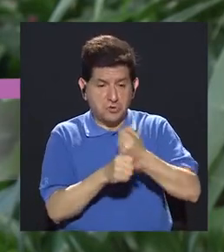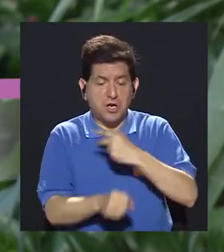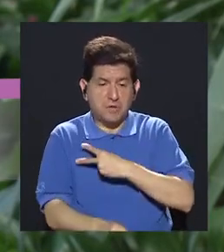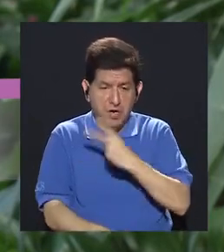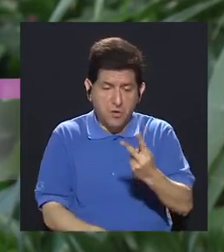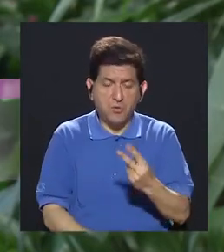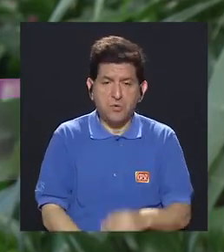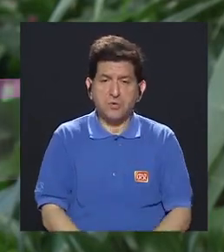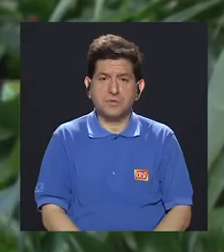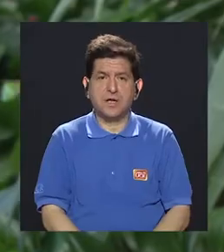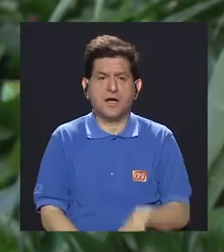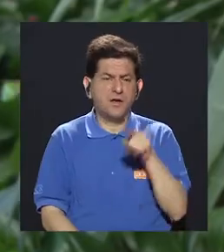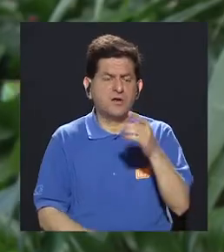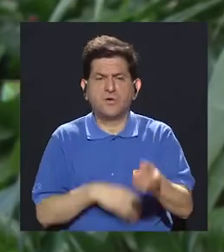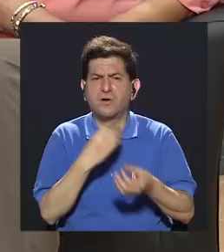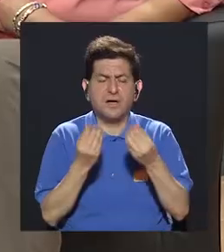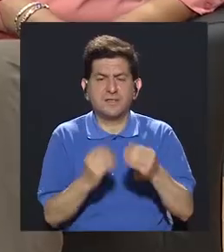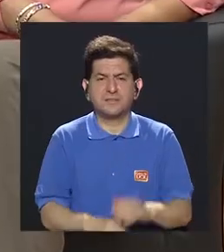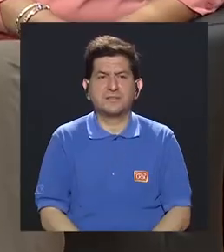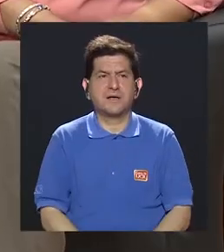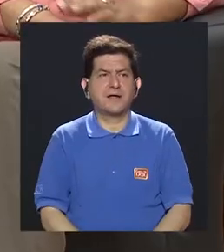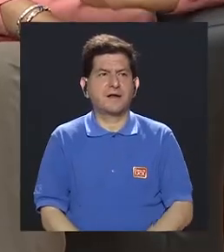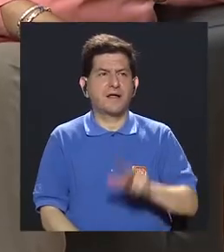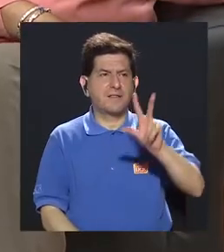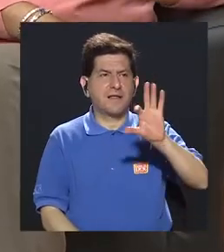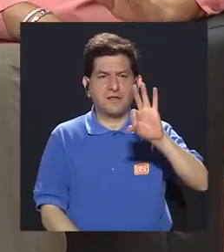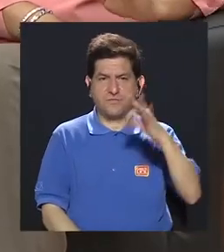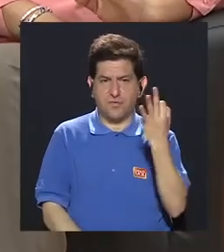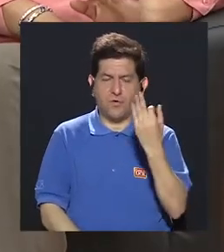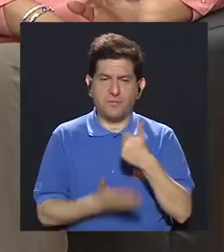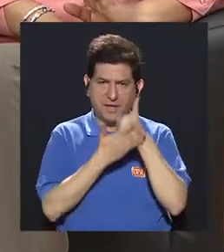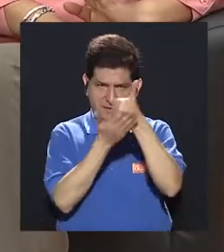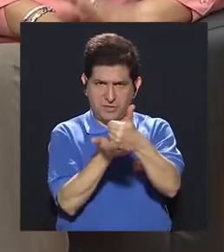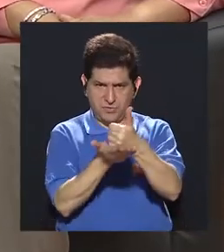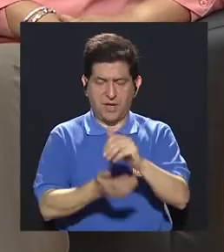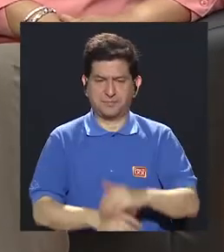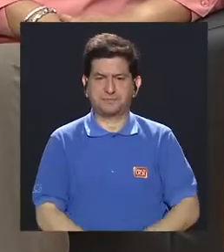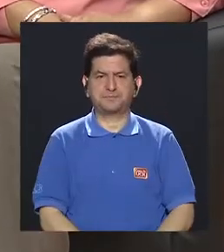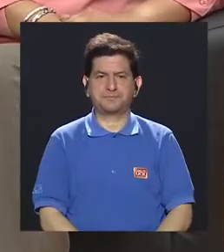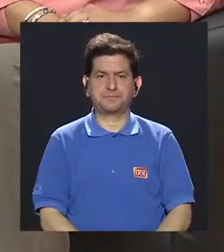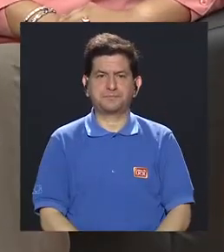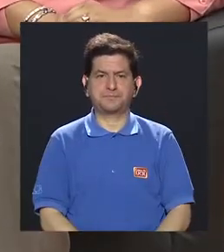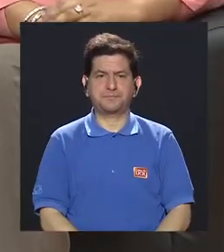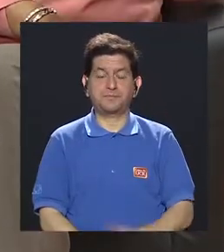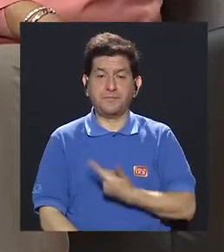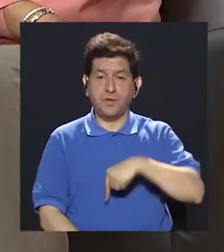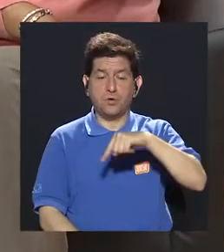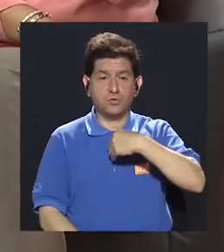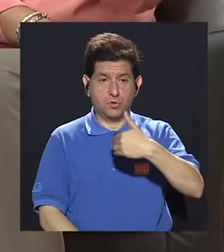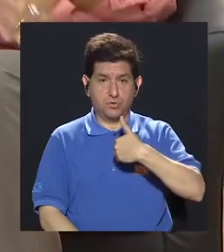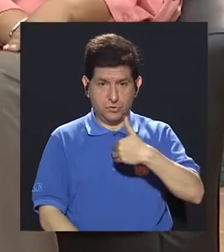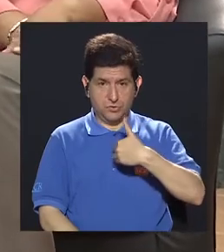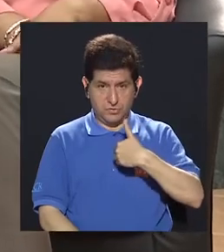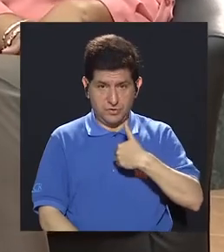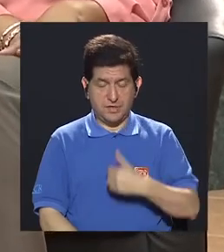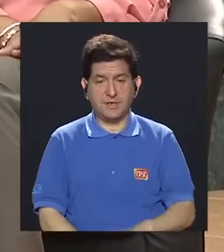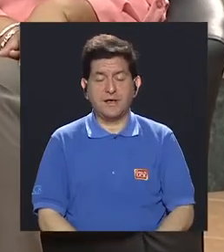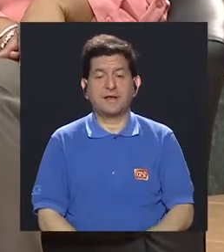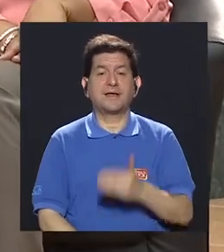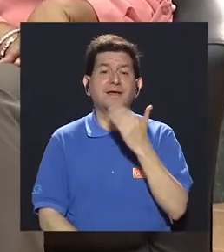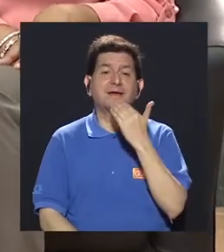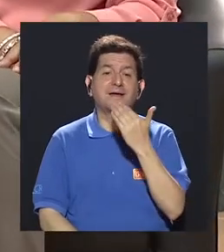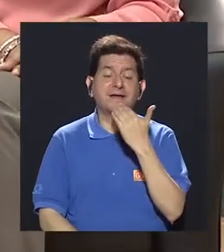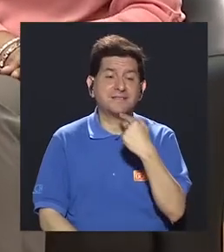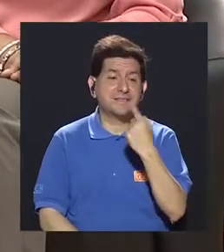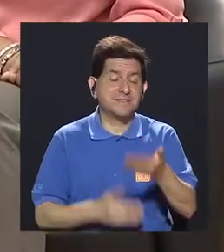ser voluntaria, ¿verdad? ¿Cómo accesar, uh-huh, a esto? Sí, hay por lo menos 3 formas de colaborar, ¿verdad? Uh-huh. Tenemos yo te agradezco que